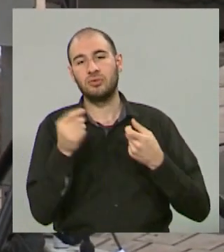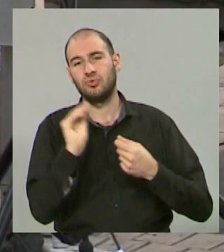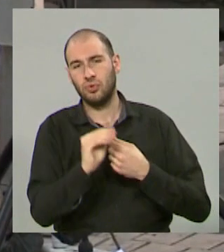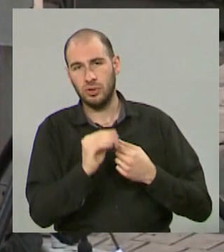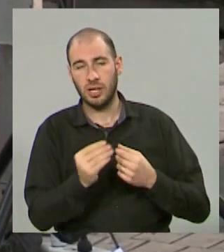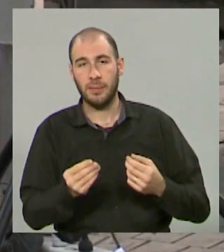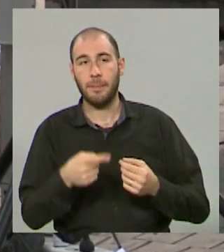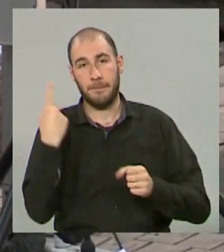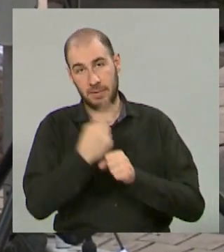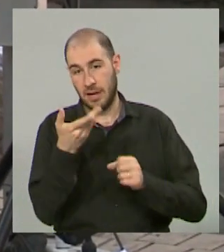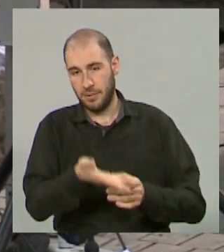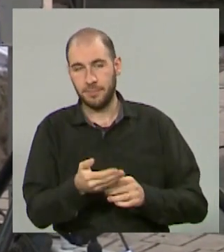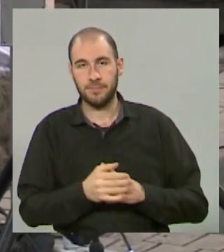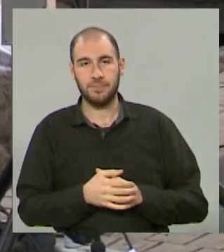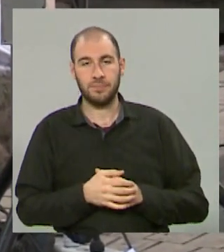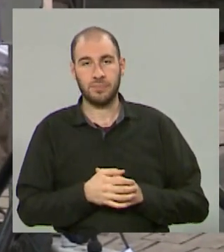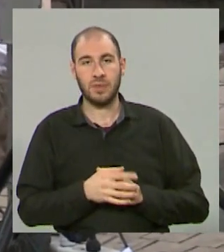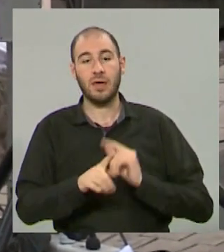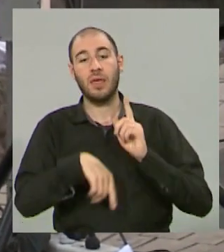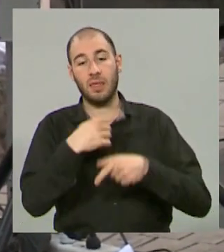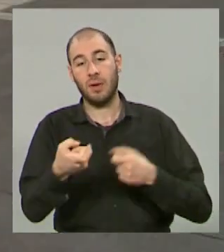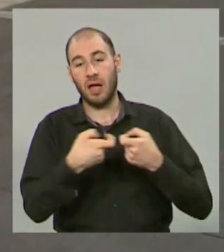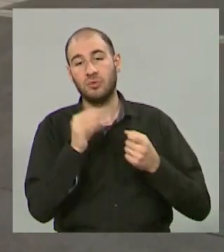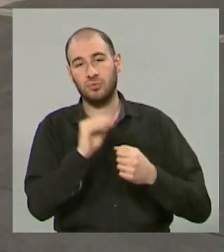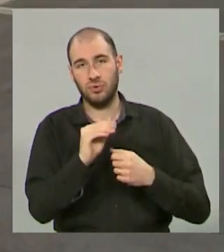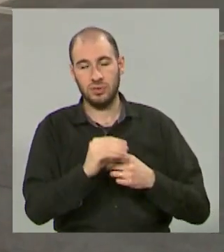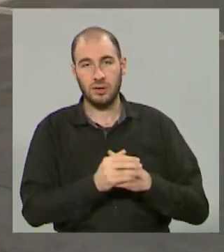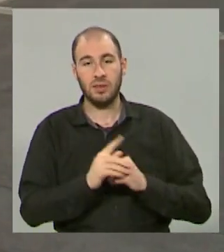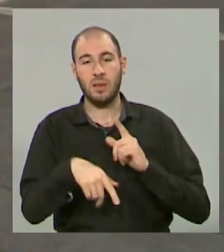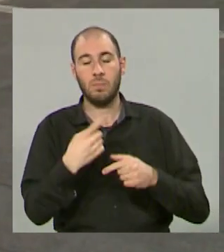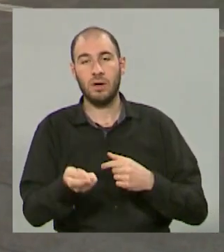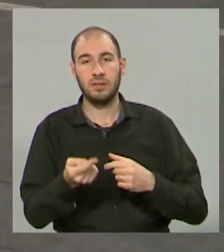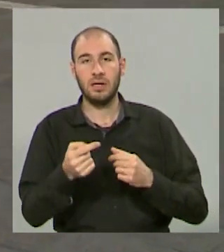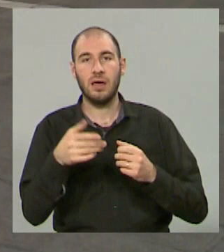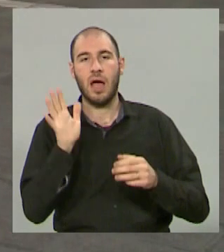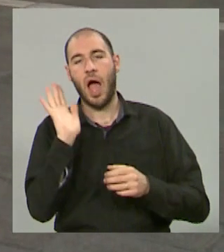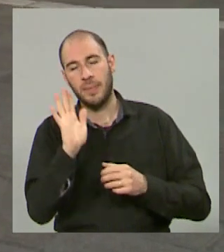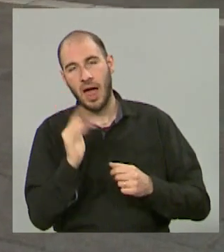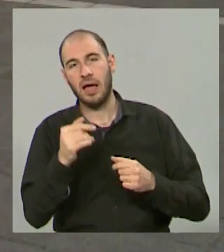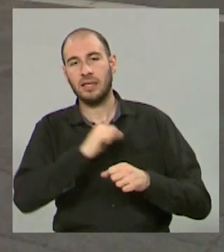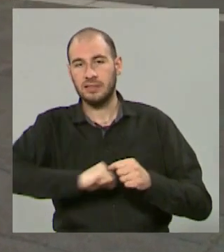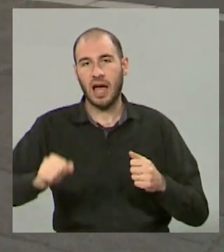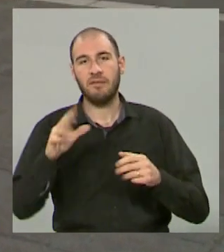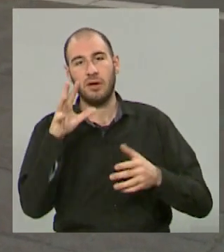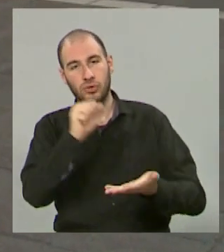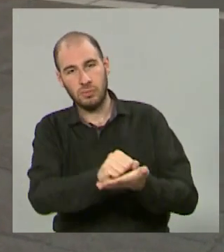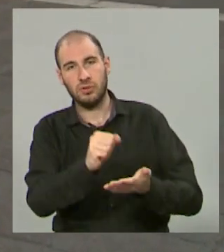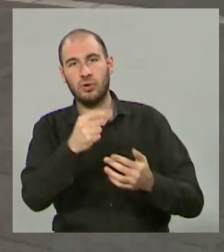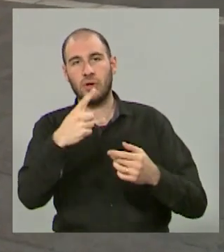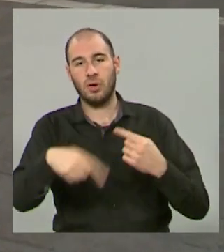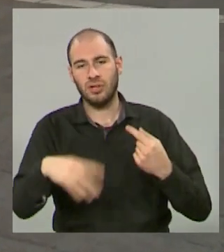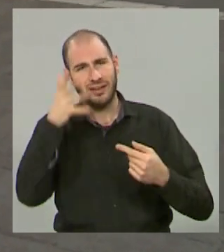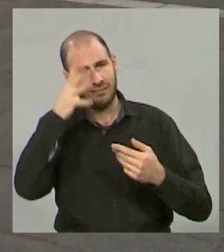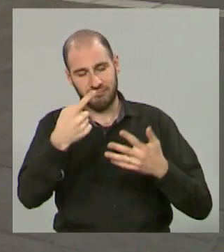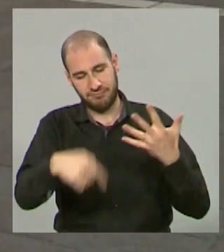ilícita principalmente. Y como consecuencia de esa asociación ilícita, el llevar a cabo extorsiones, estafas, usurpaciones, coacciones